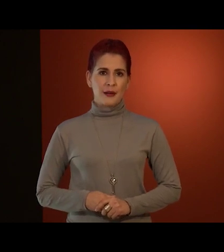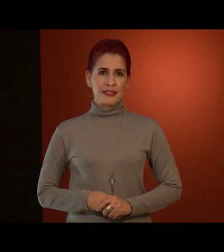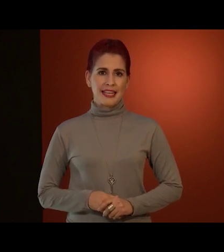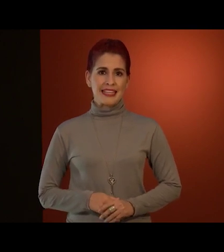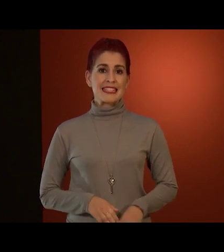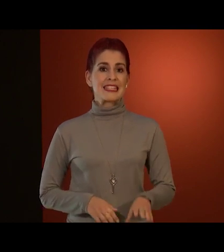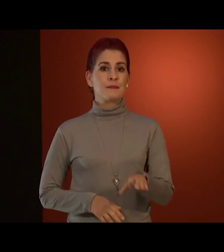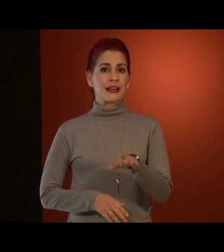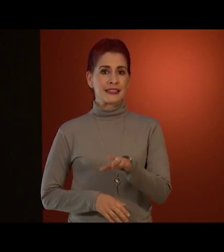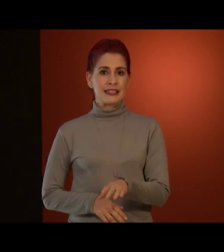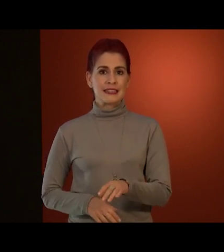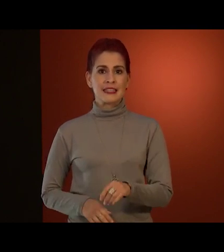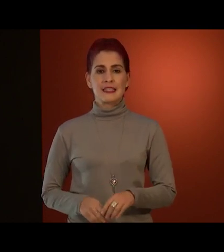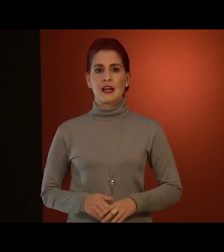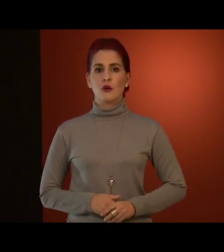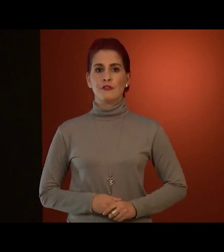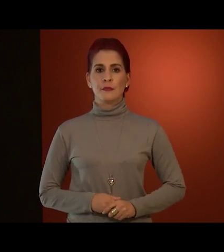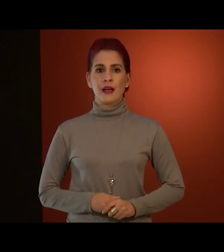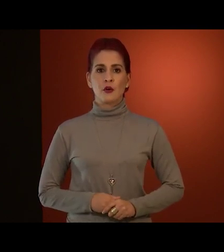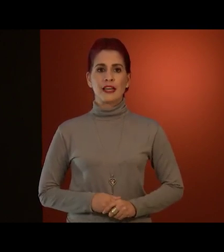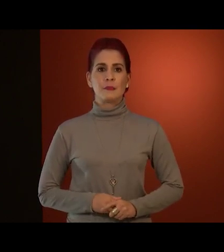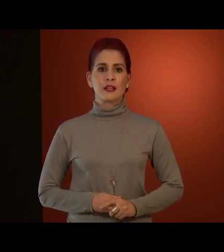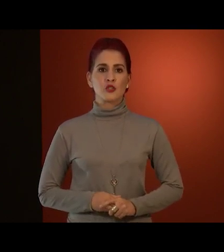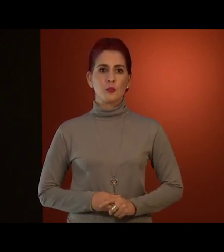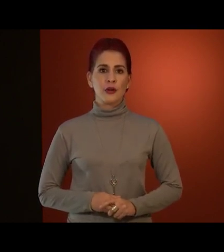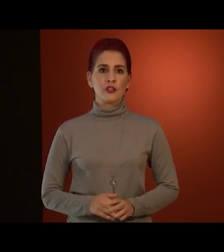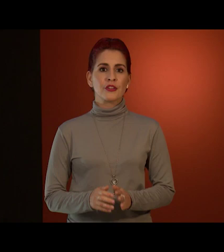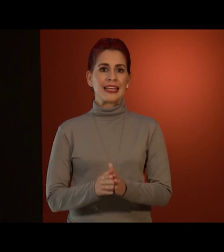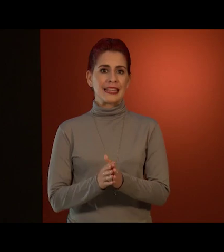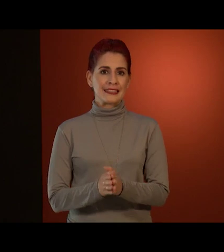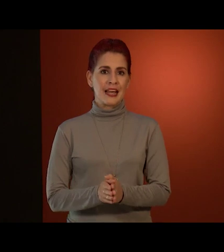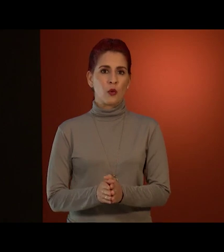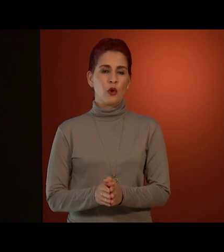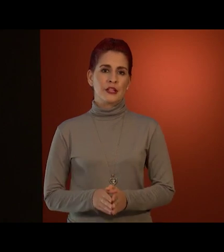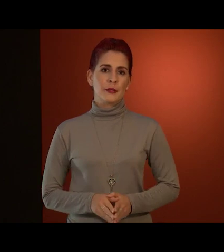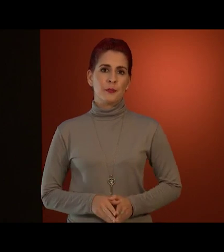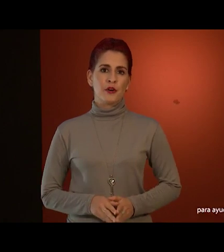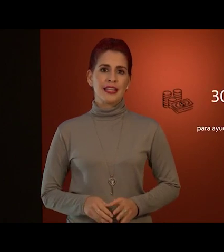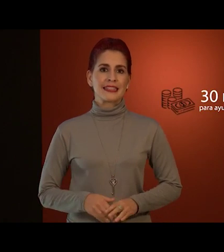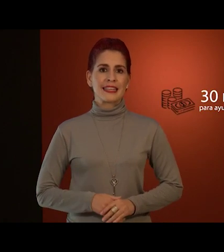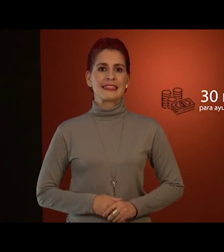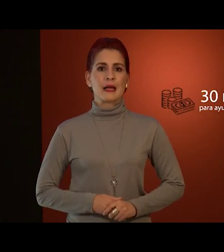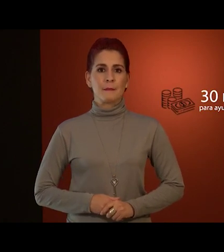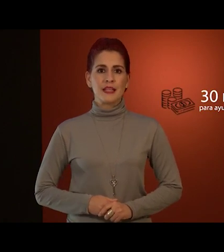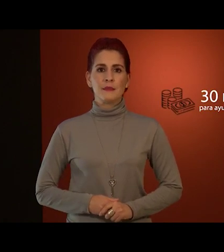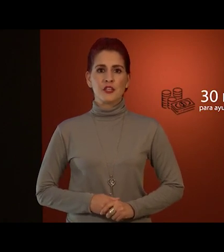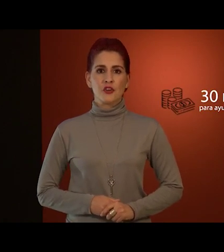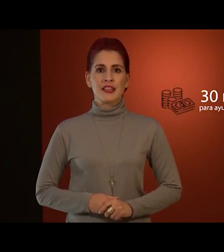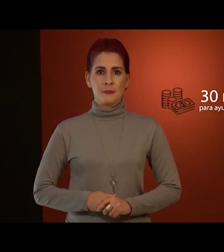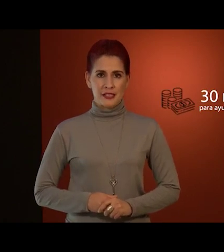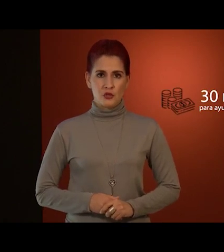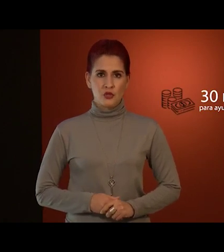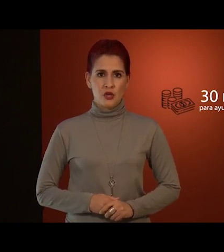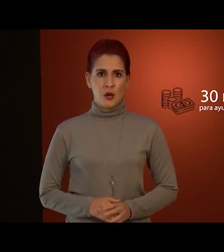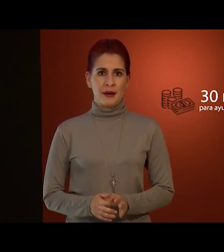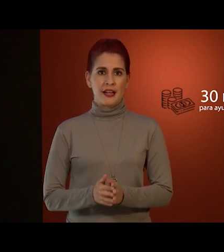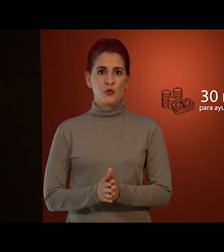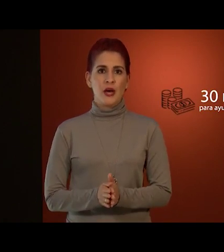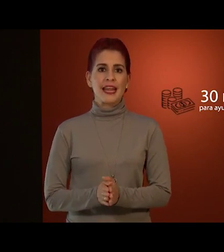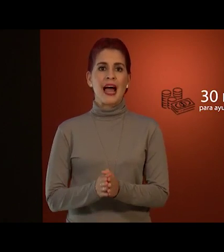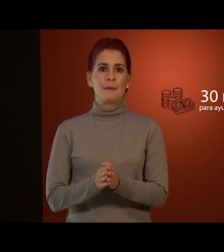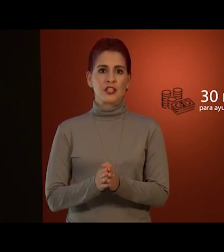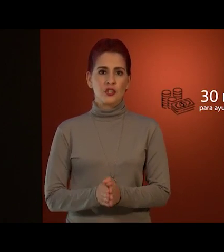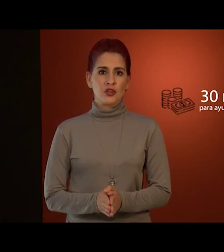Autoridades gubernamentales y partidistas han confirmado que el presupuesto del Estado dispone de 30.000 millones de pesos